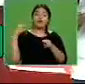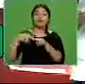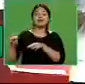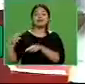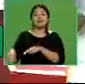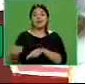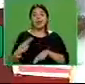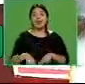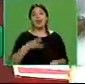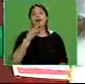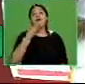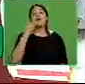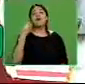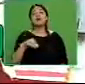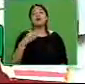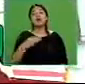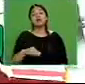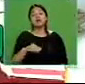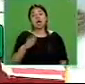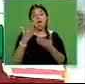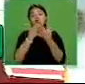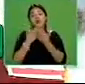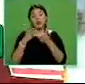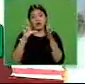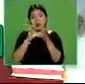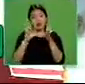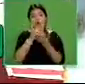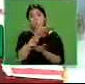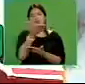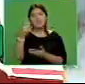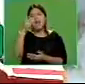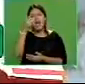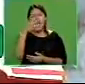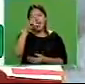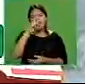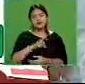niñas, adolescentes de bachillerato. ¿Ustedes son de qué año?